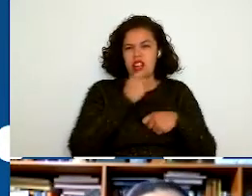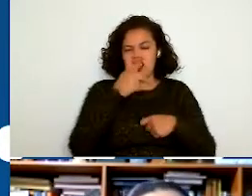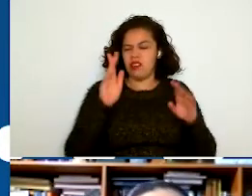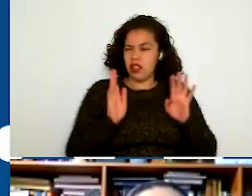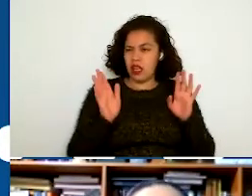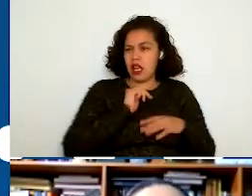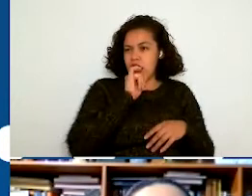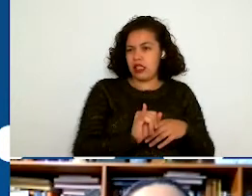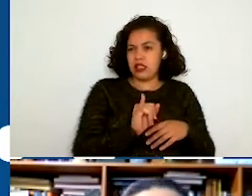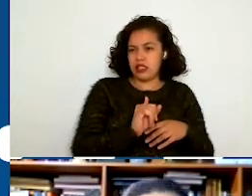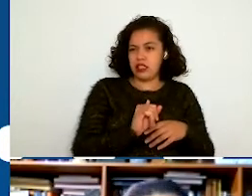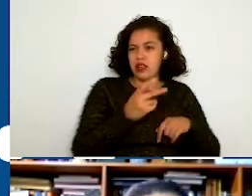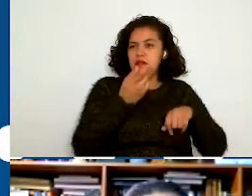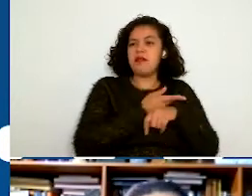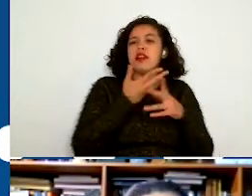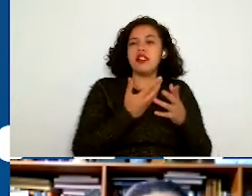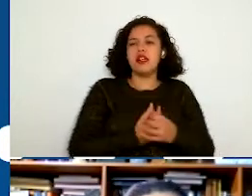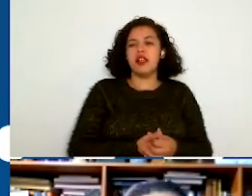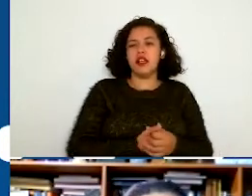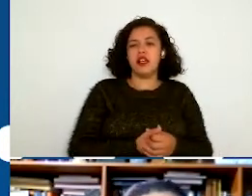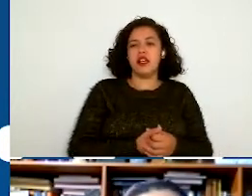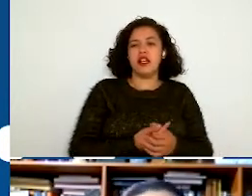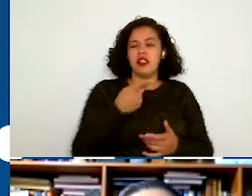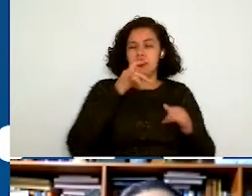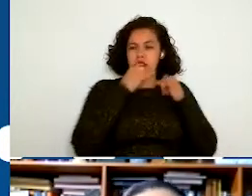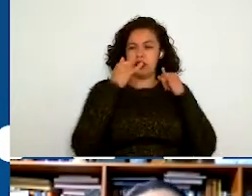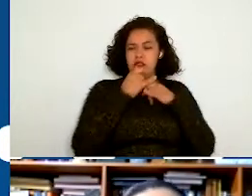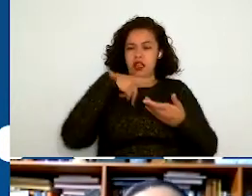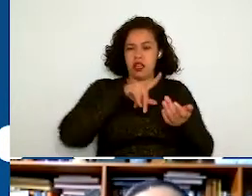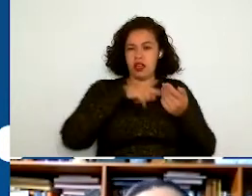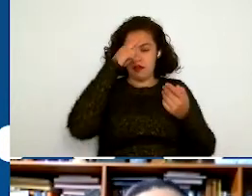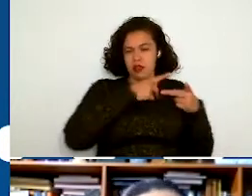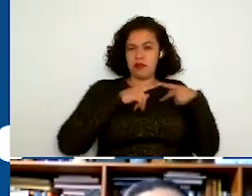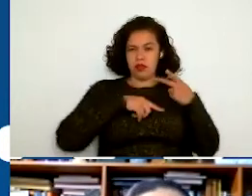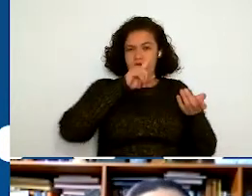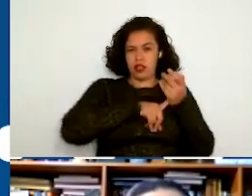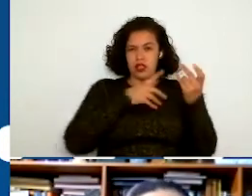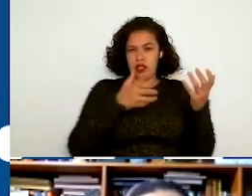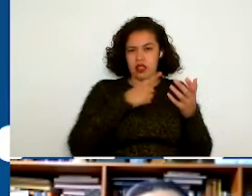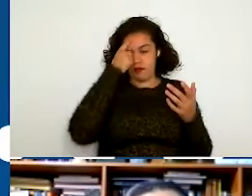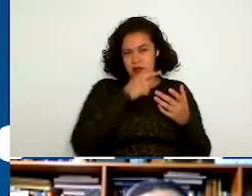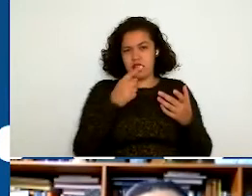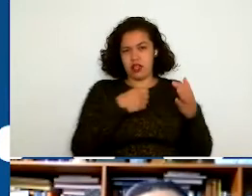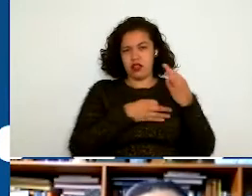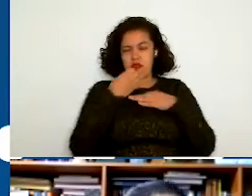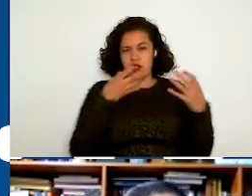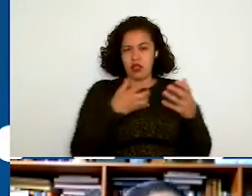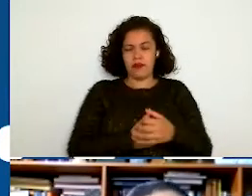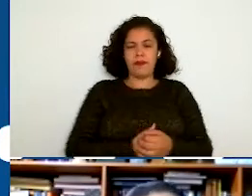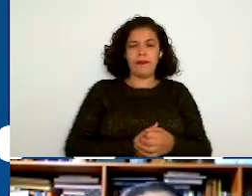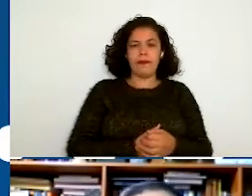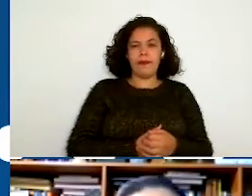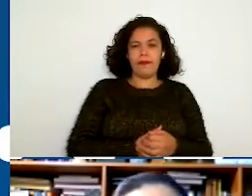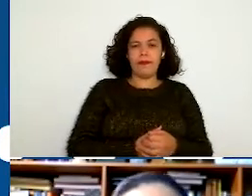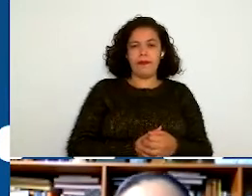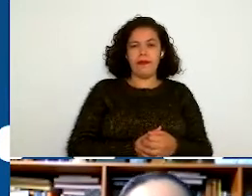se comporta, qué está sucediendo al interior de la institución y en el personal para que esto se genere, ¿no? Entonces es un área